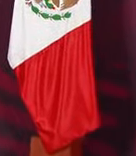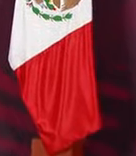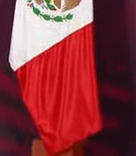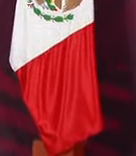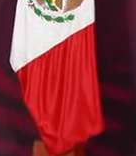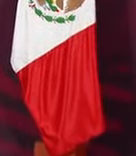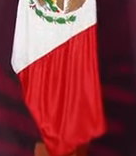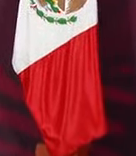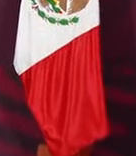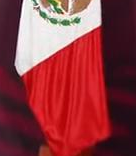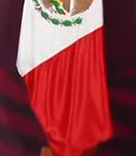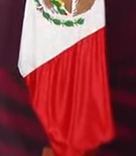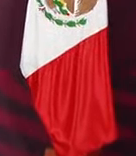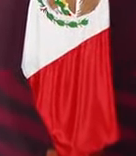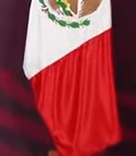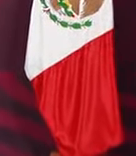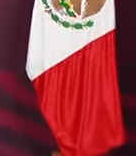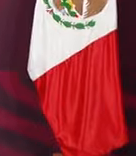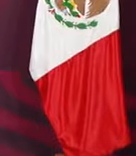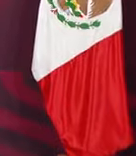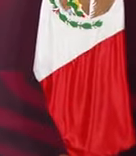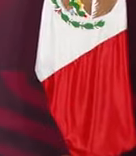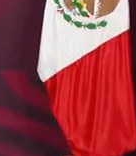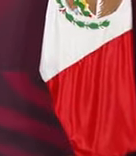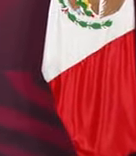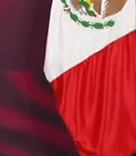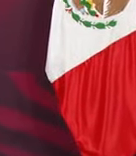Y no dejarse